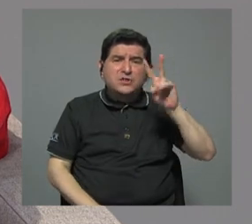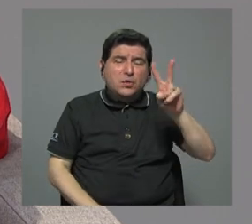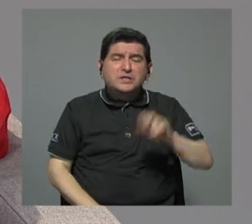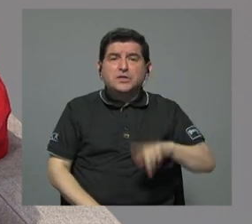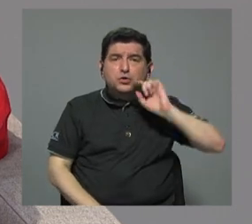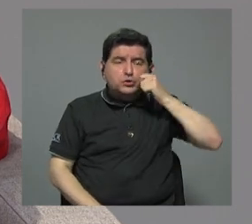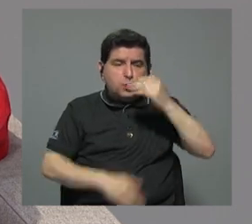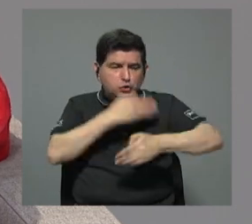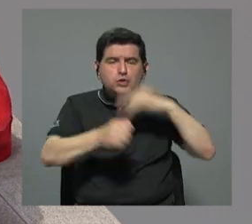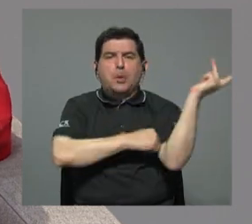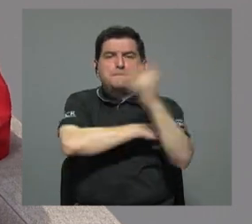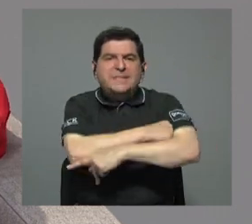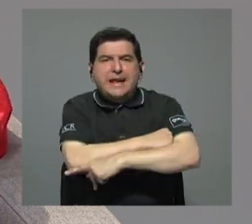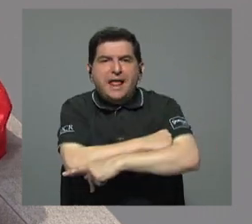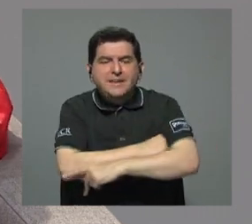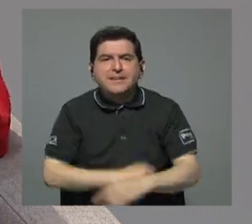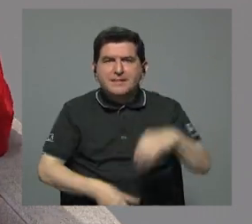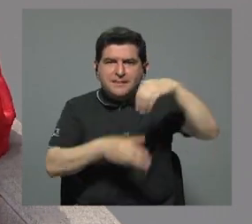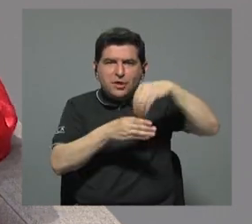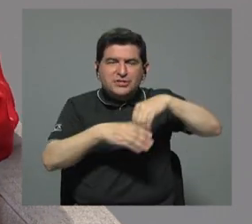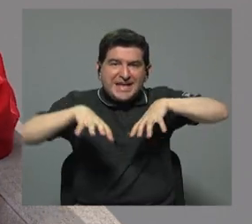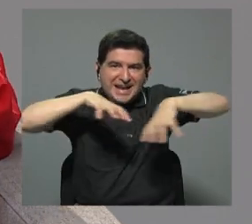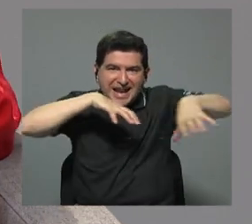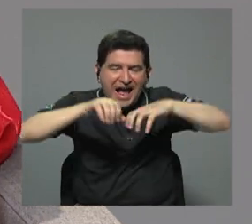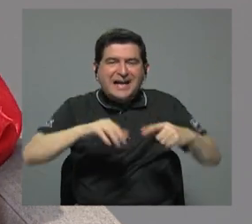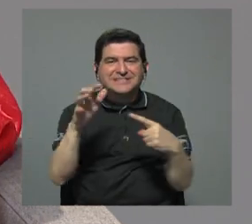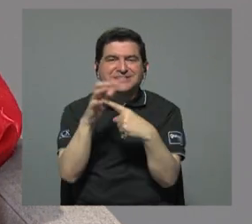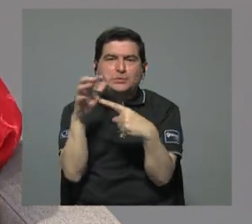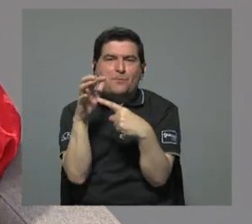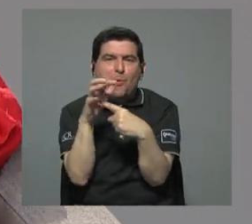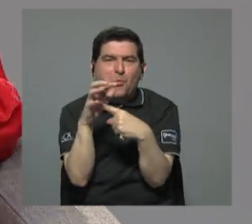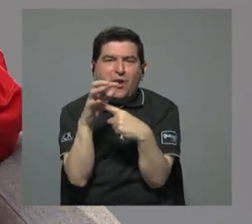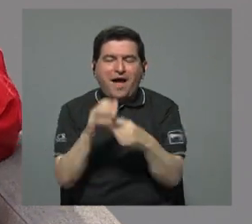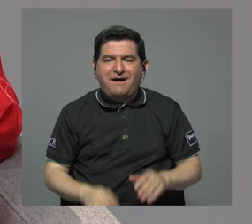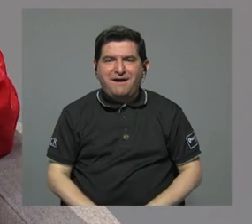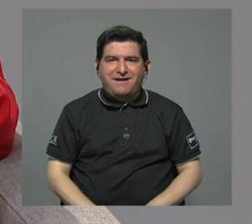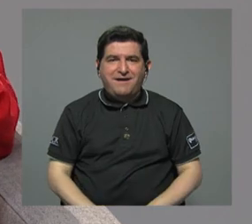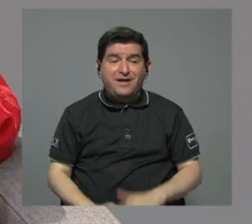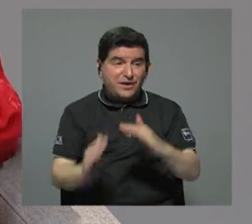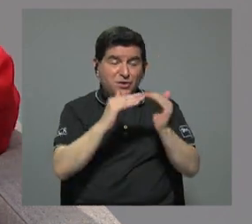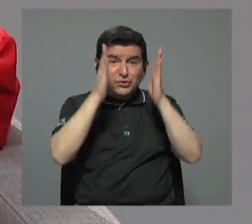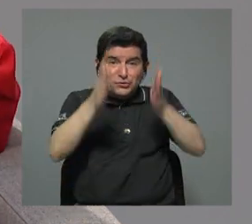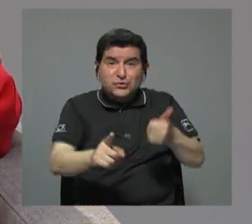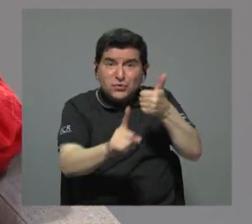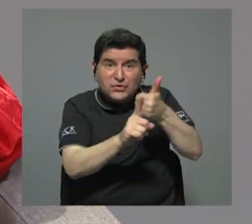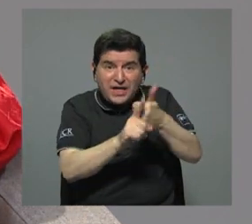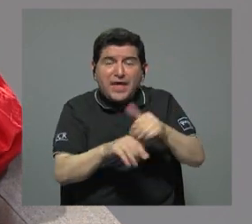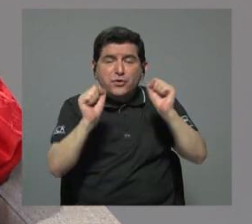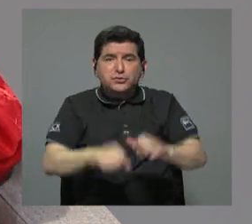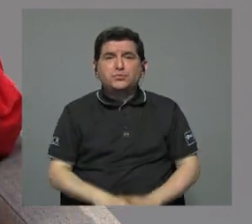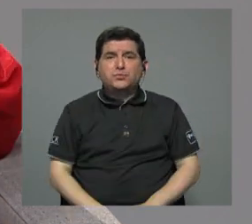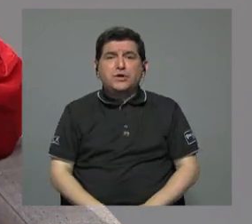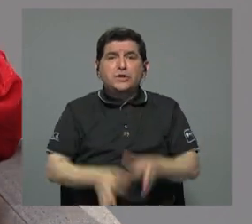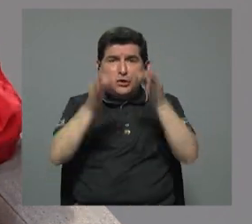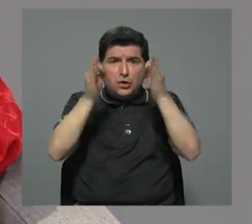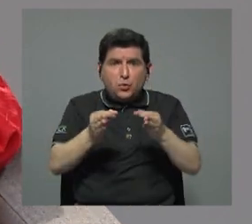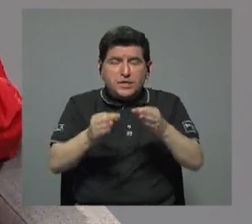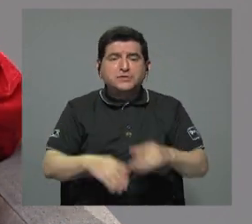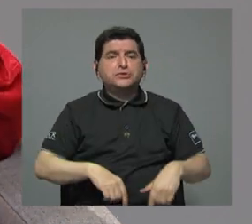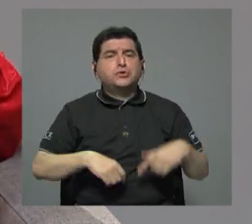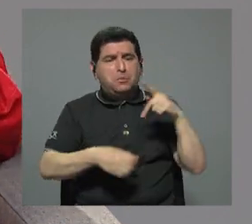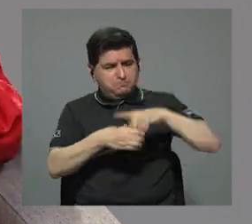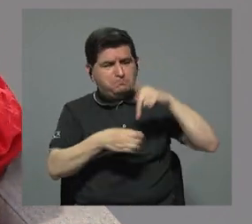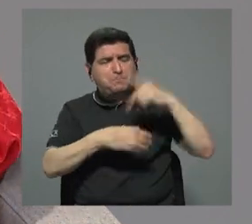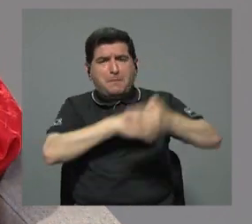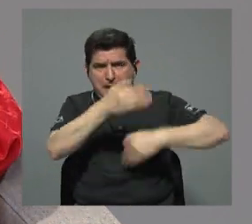del código procesal penal contiene la acción popular para que la ciudadanía querella y sea persona a